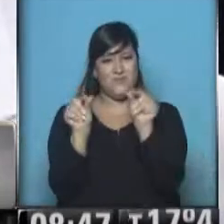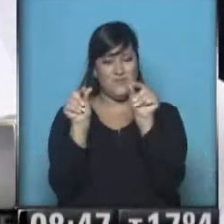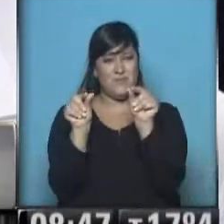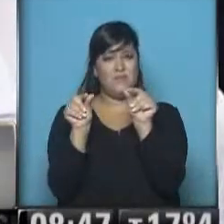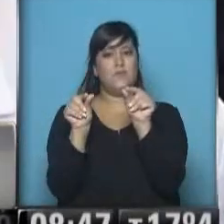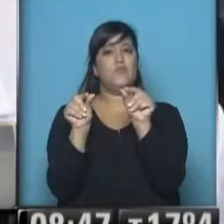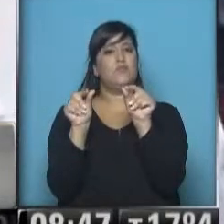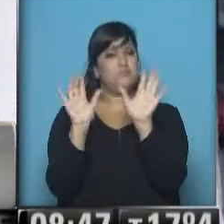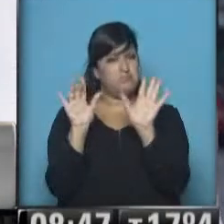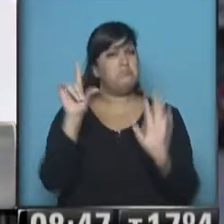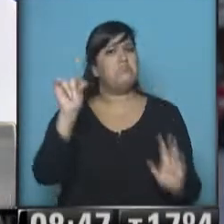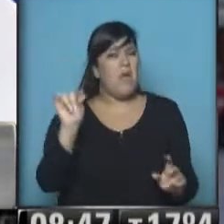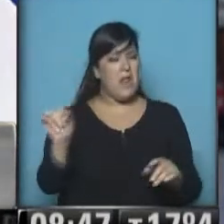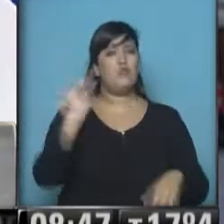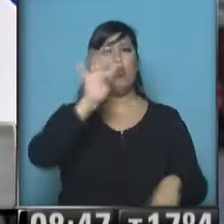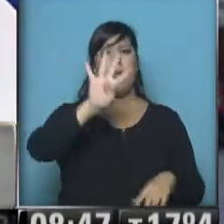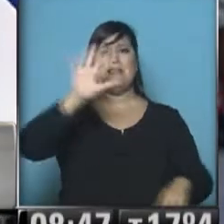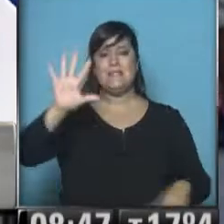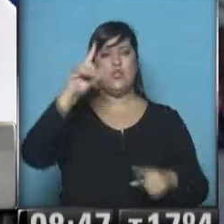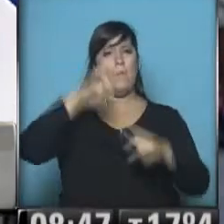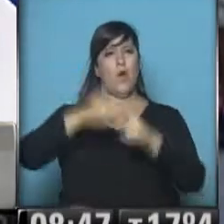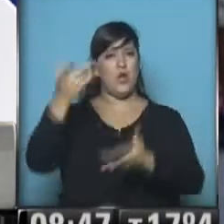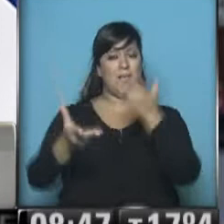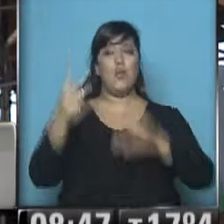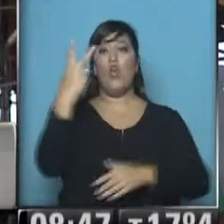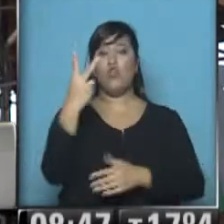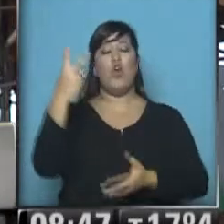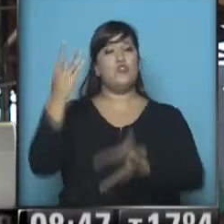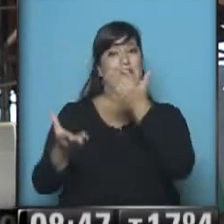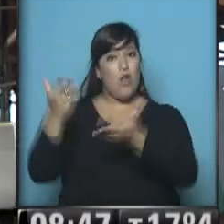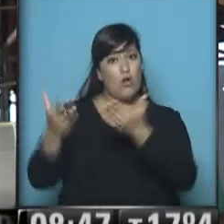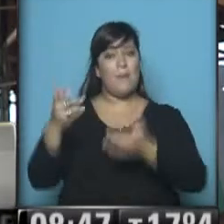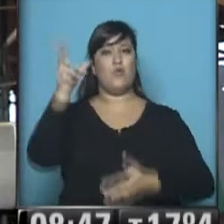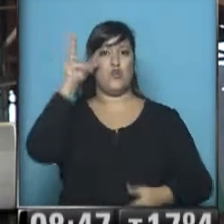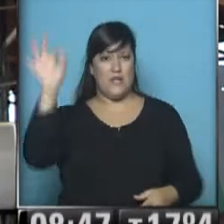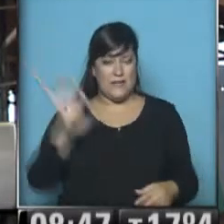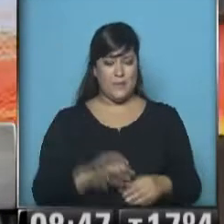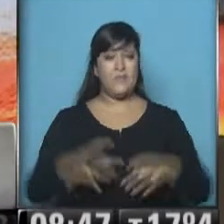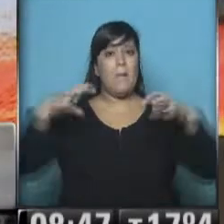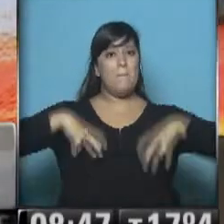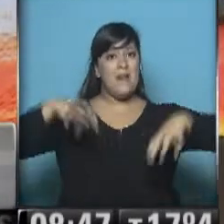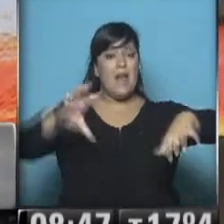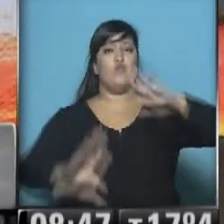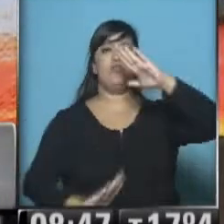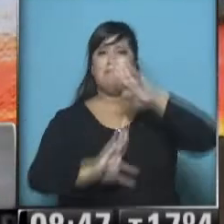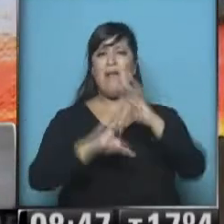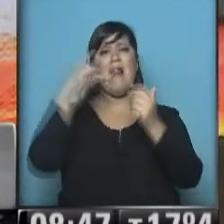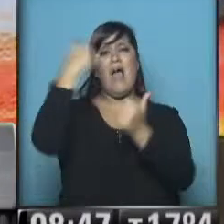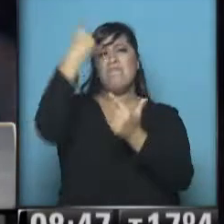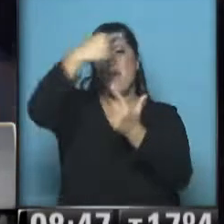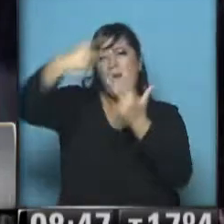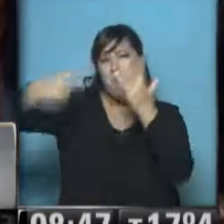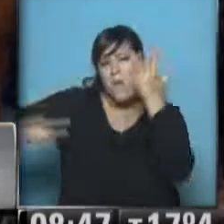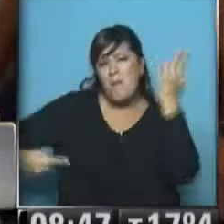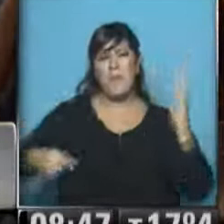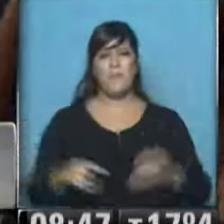y está muy económico, 45 el kilo, 2,80 kilos. En el mercado central hay especies para todos los gustos y